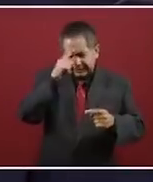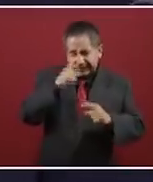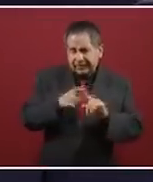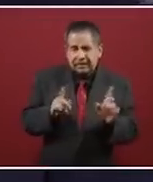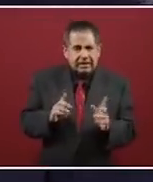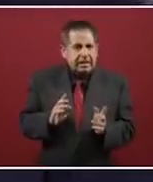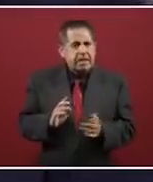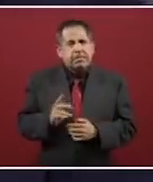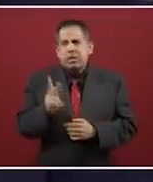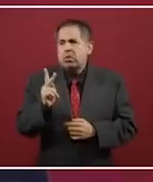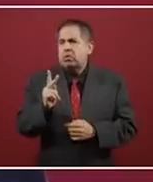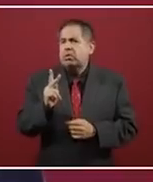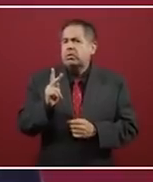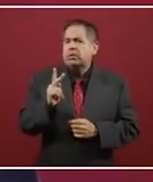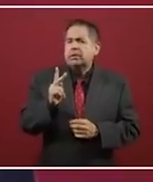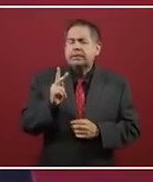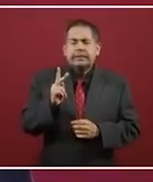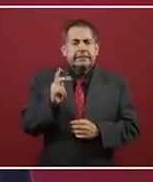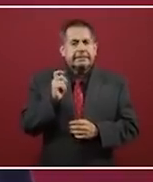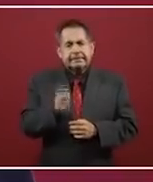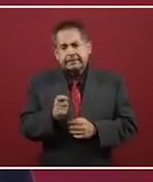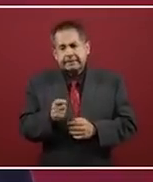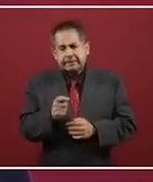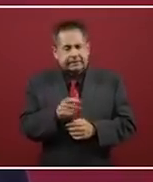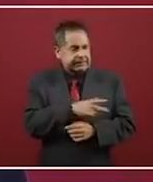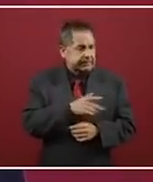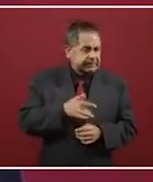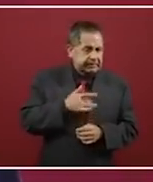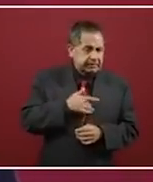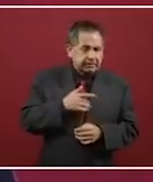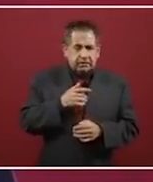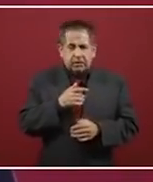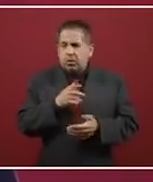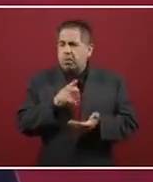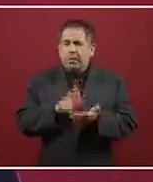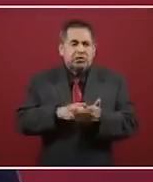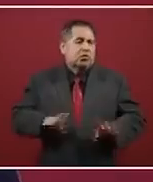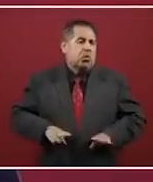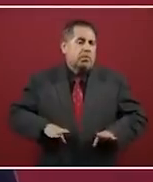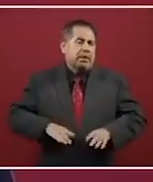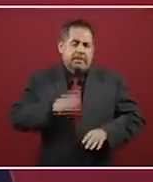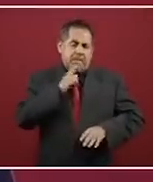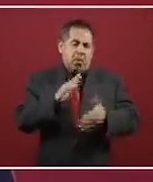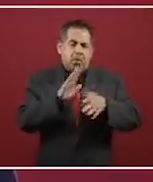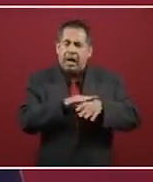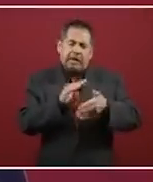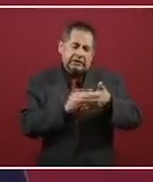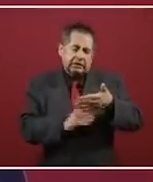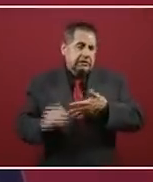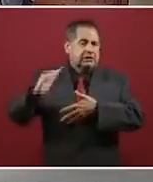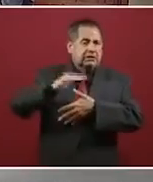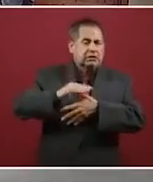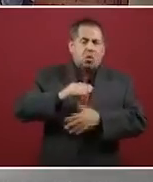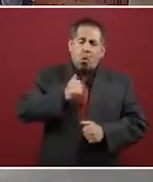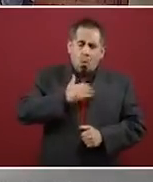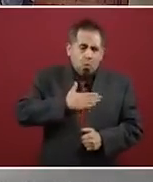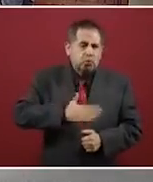siempre hay intereses superiores causas justas